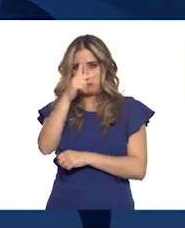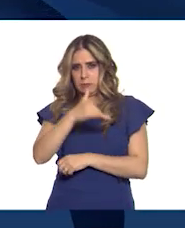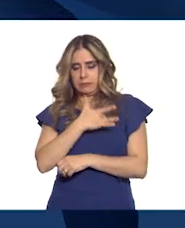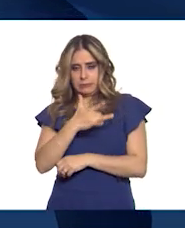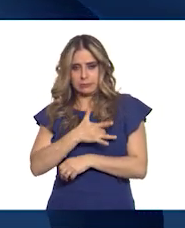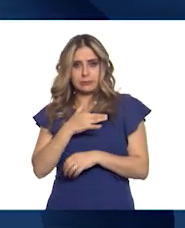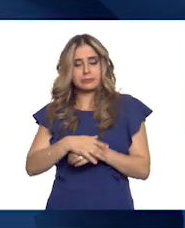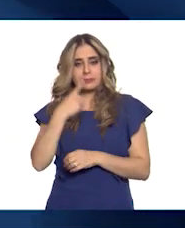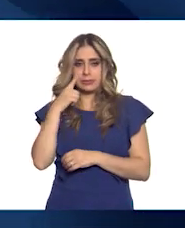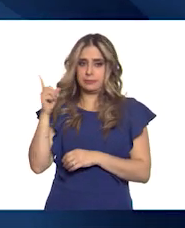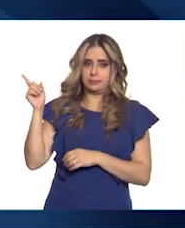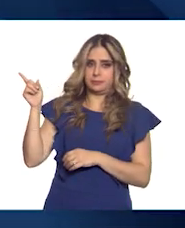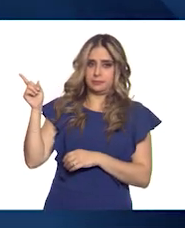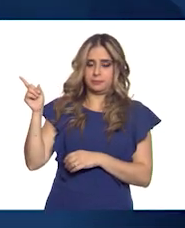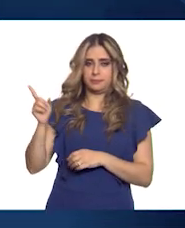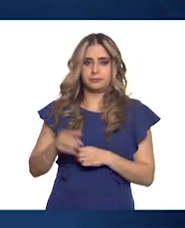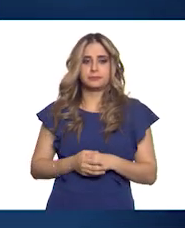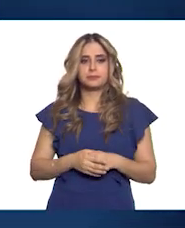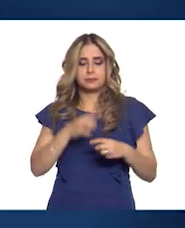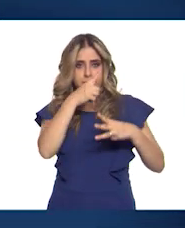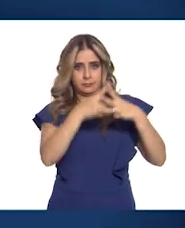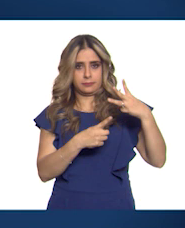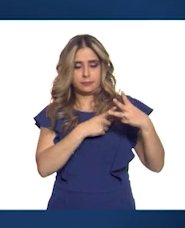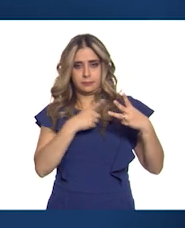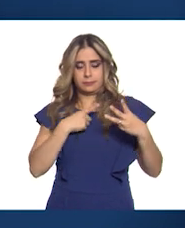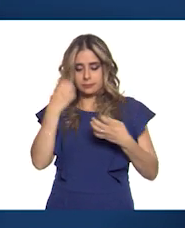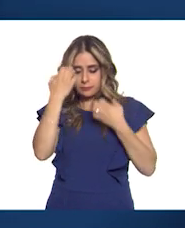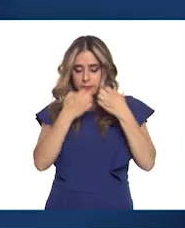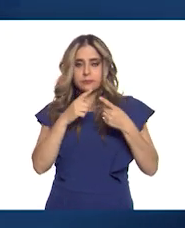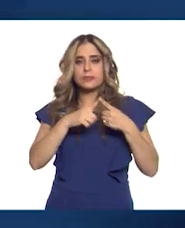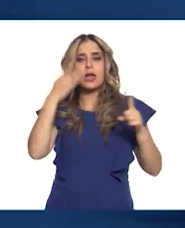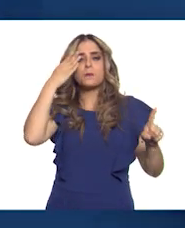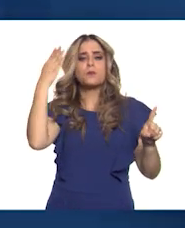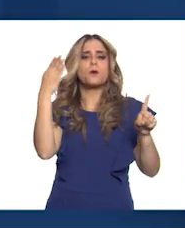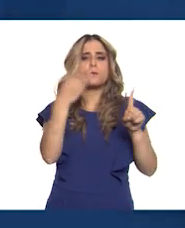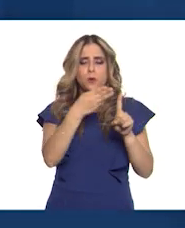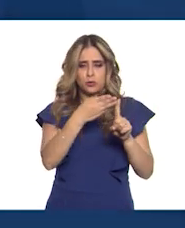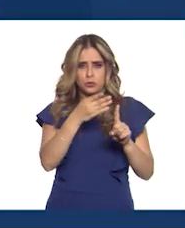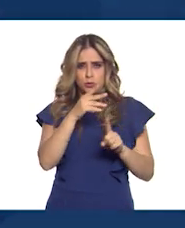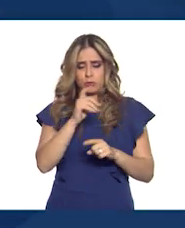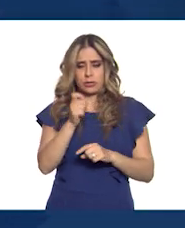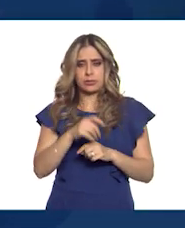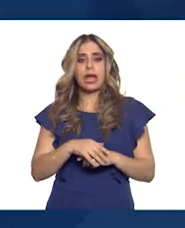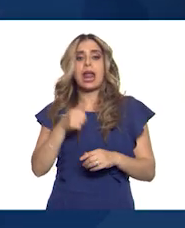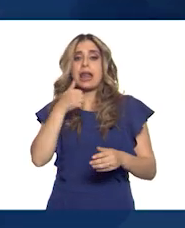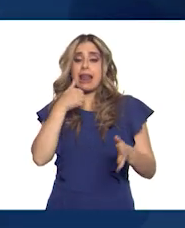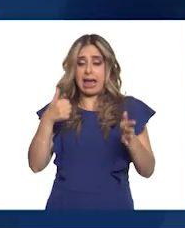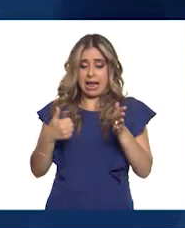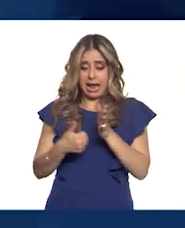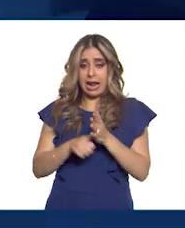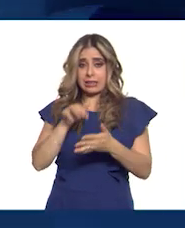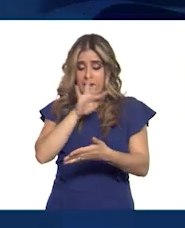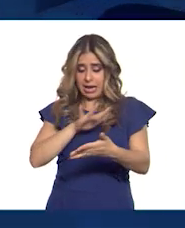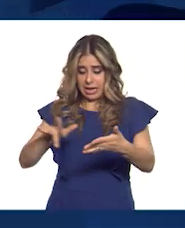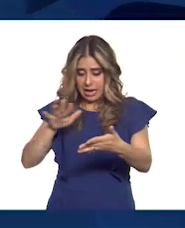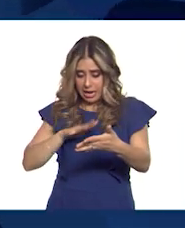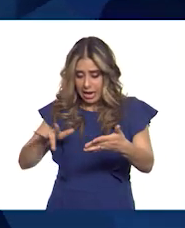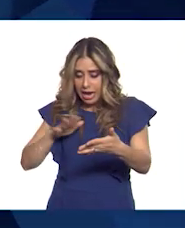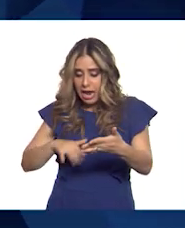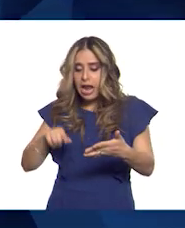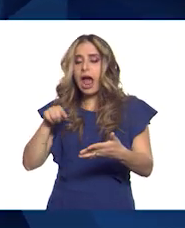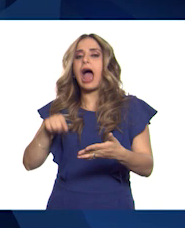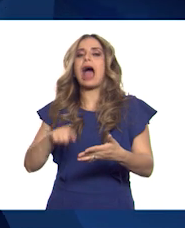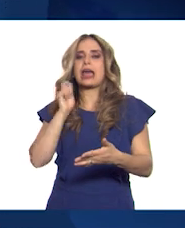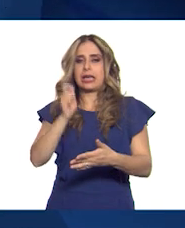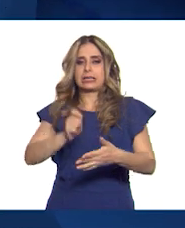entonces los puntos a revisar. El propósito. La carta consigue el objetivo propuesto al inicio de la práctica social